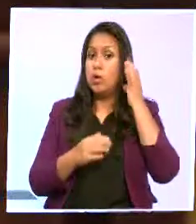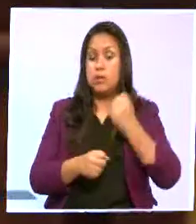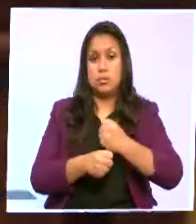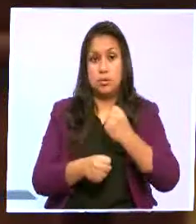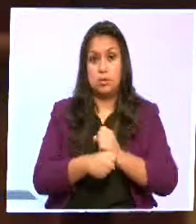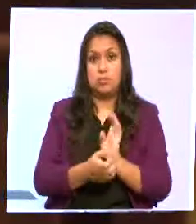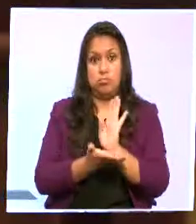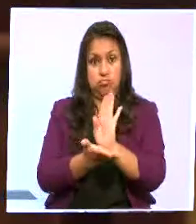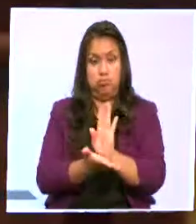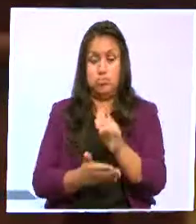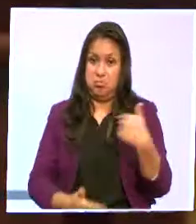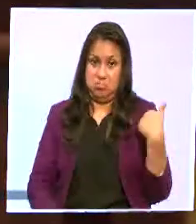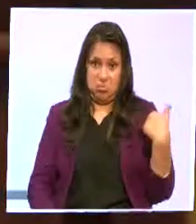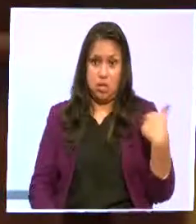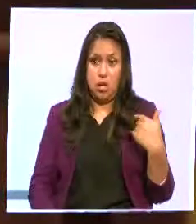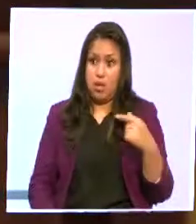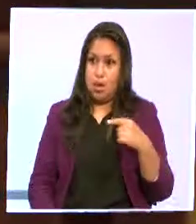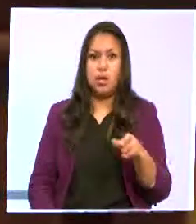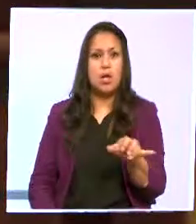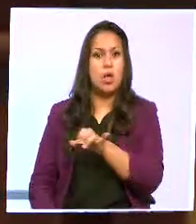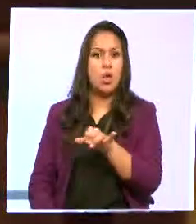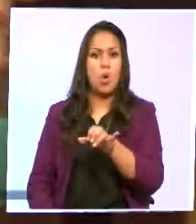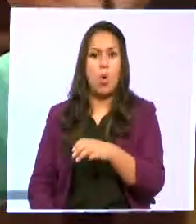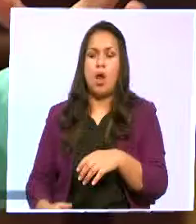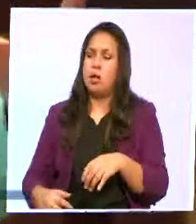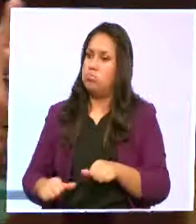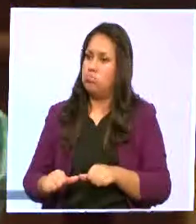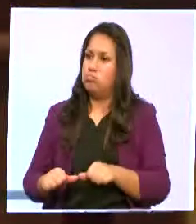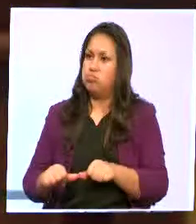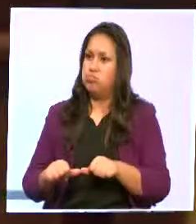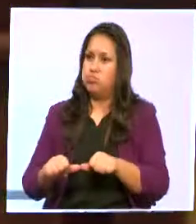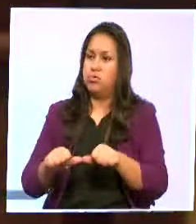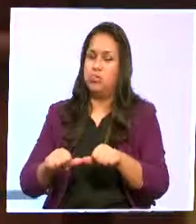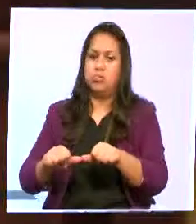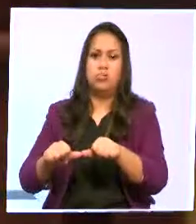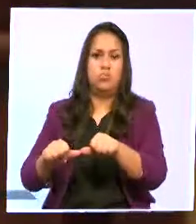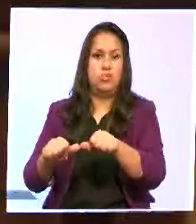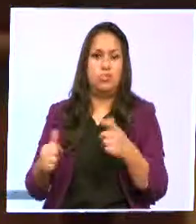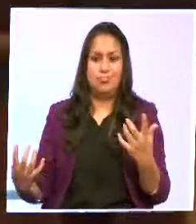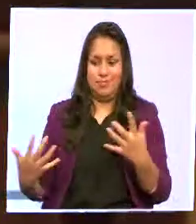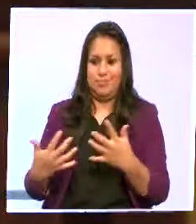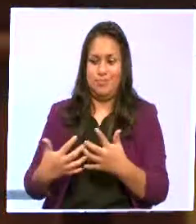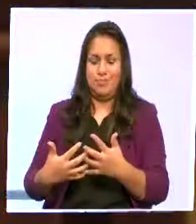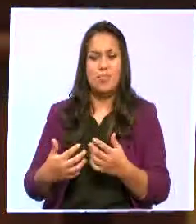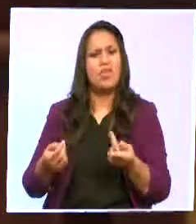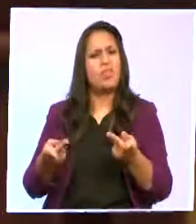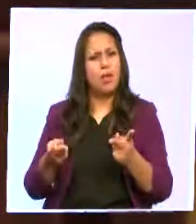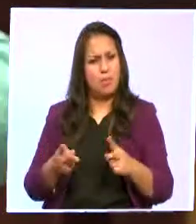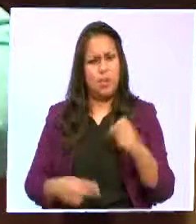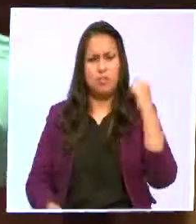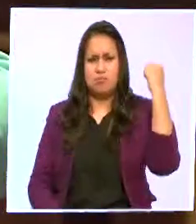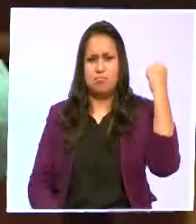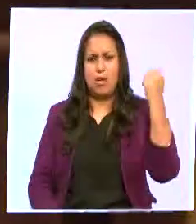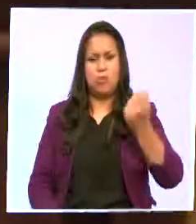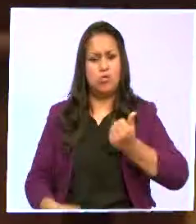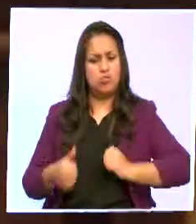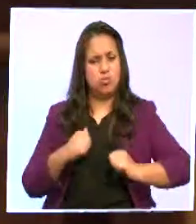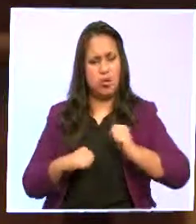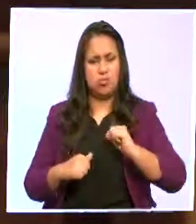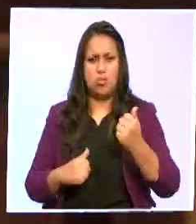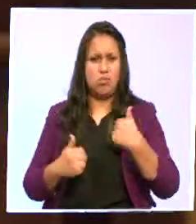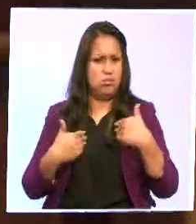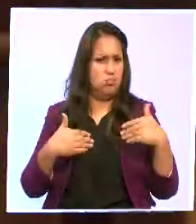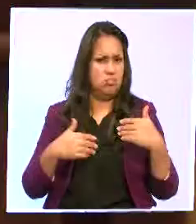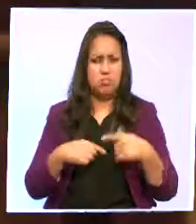mismo tipo de avances de esquemas para asegurar a los artistas entonces vemos que se van complementando y la ley de cultura o este código de cultura e ir